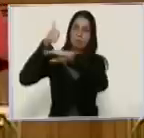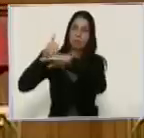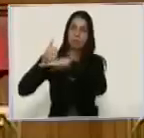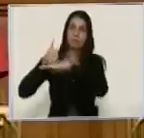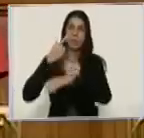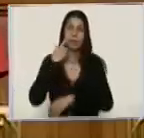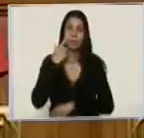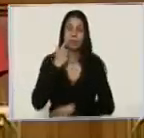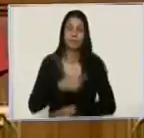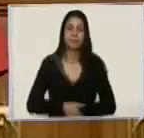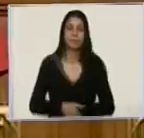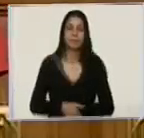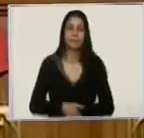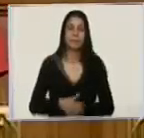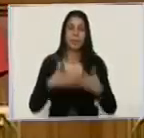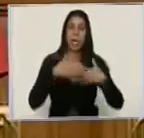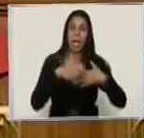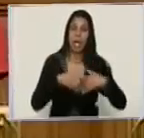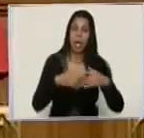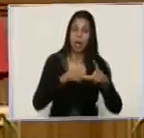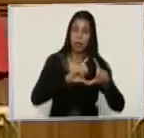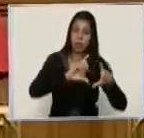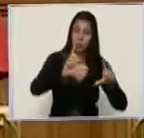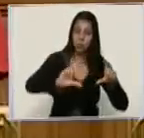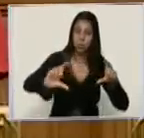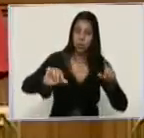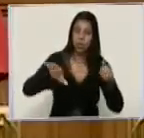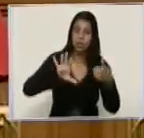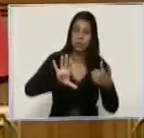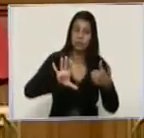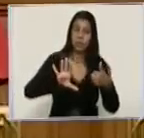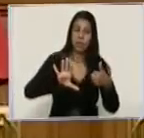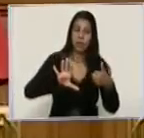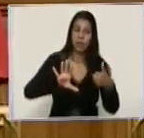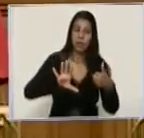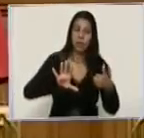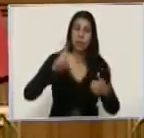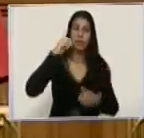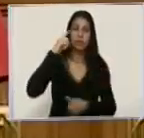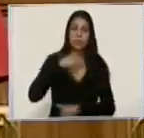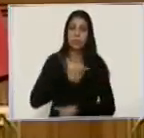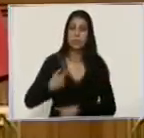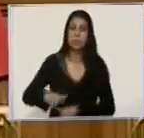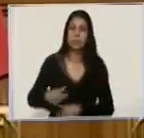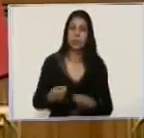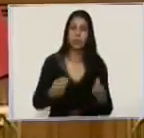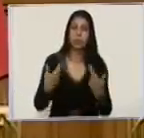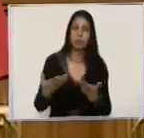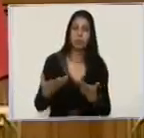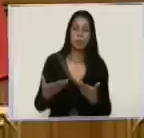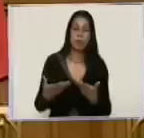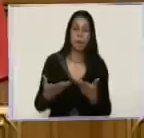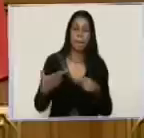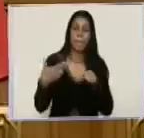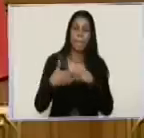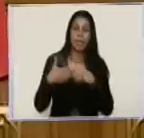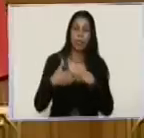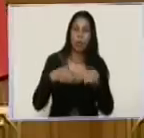fíjense, Campo 6, que se le acaban de dar el presidente a la China National Petroleum Company, en petróleo